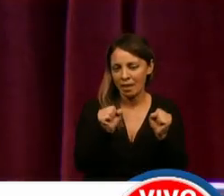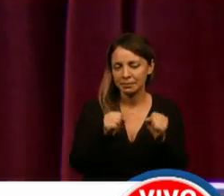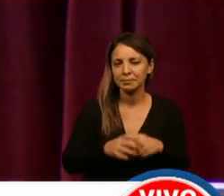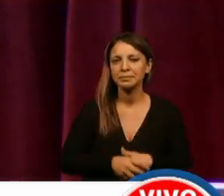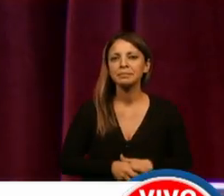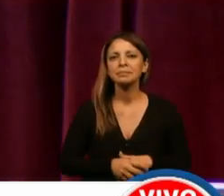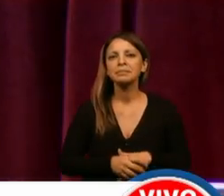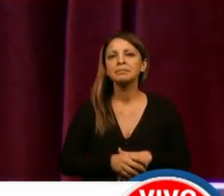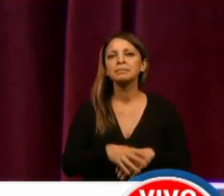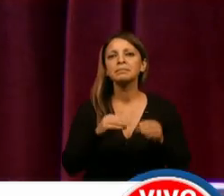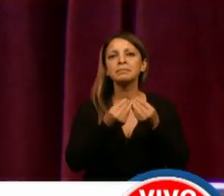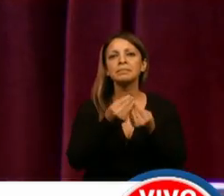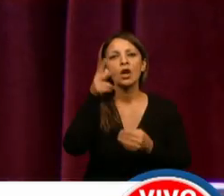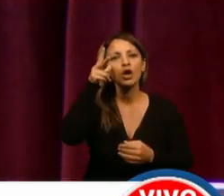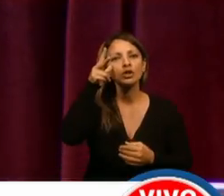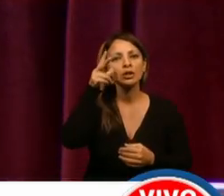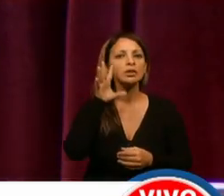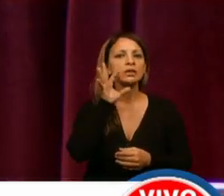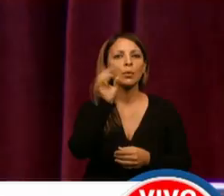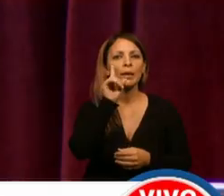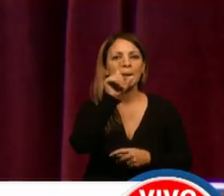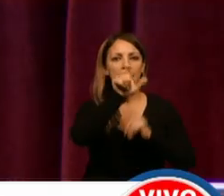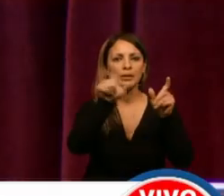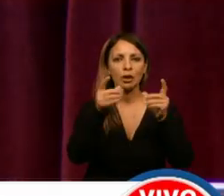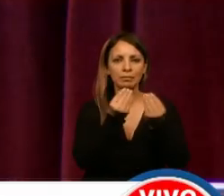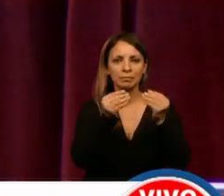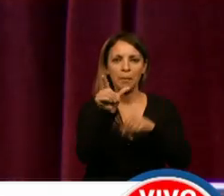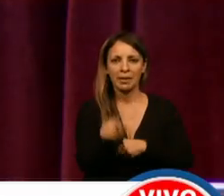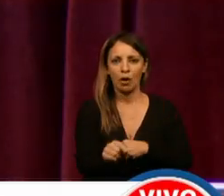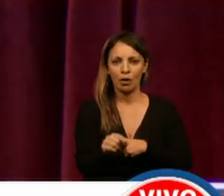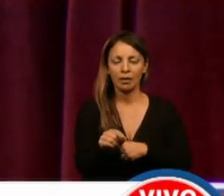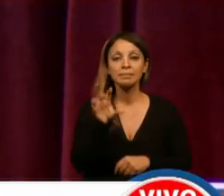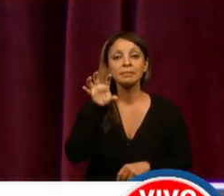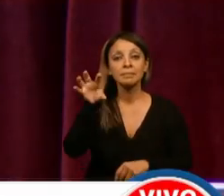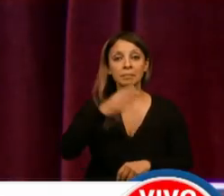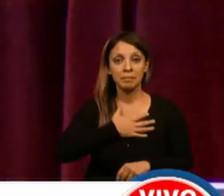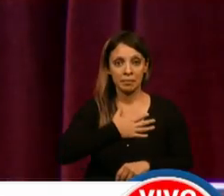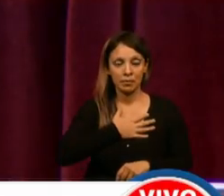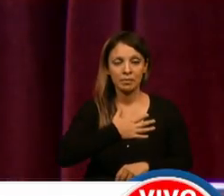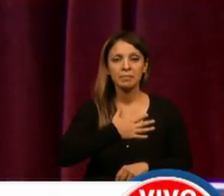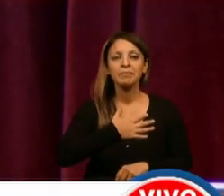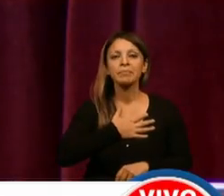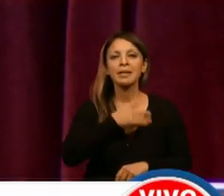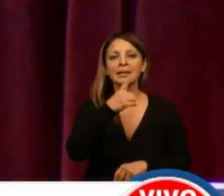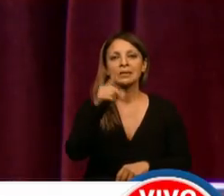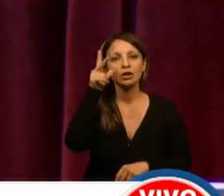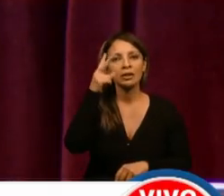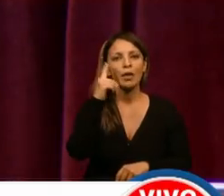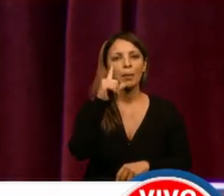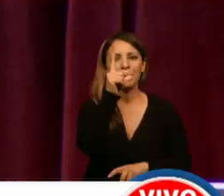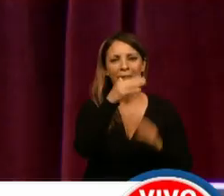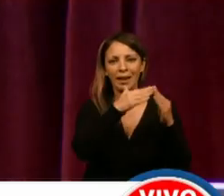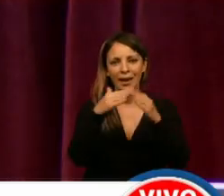implica 850.000 patagónicos mi provincia son 187 182 mil hogares que